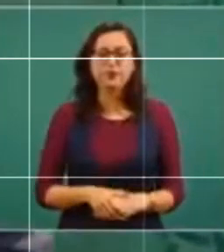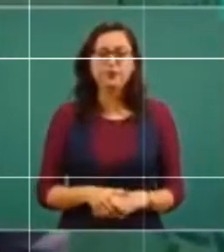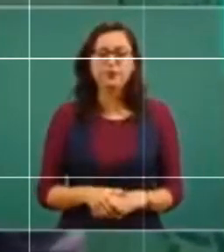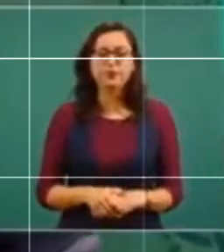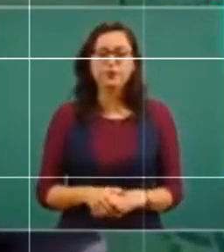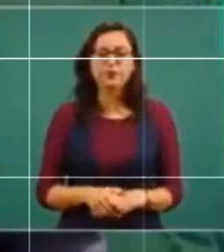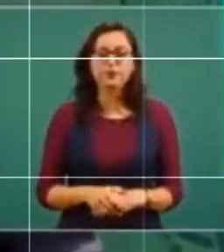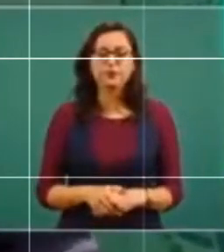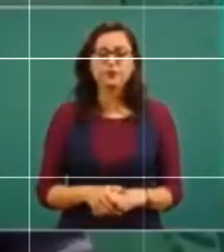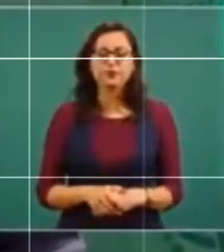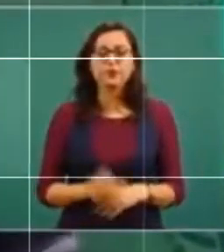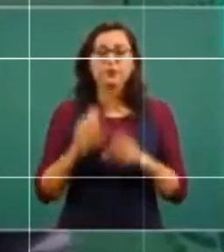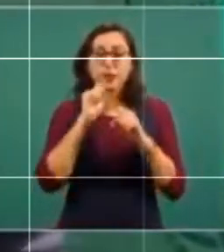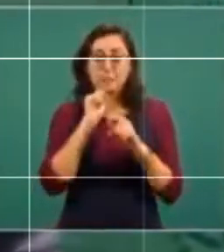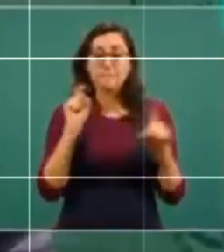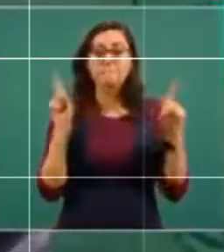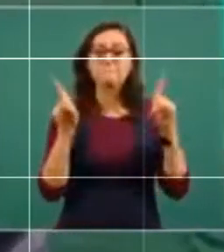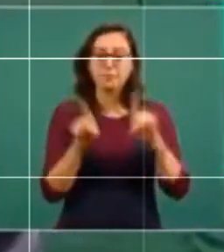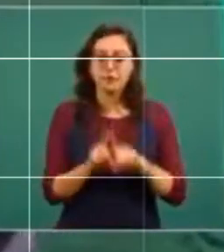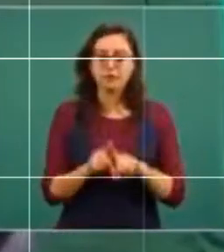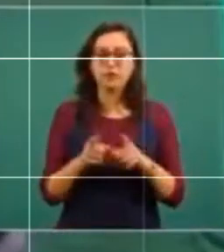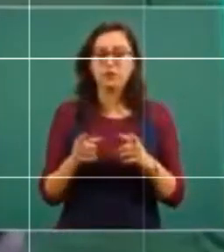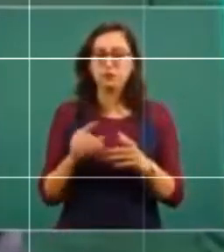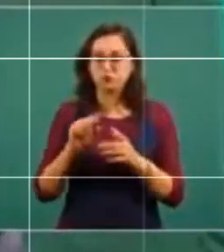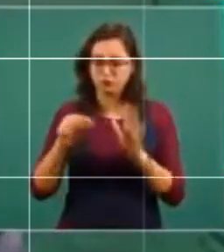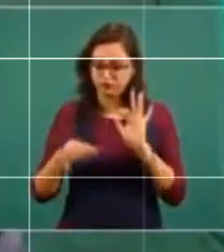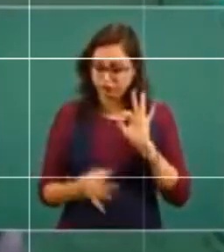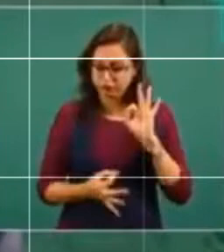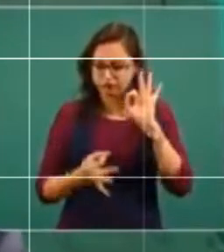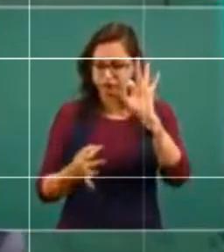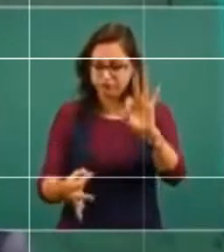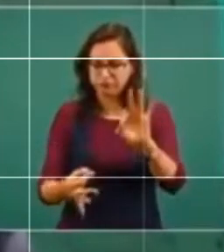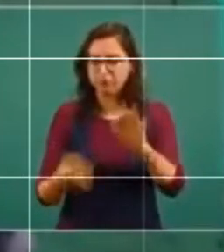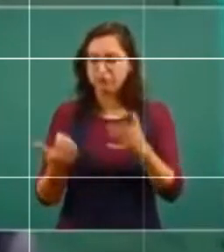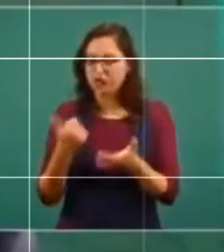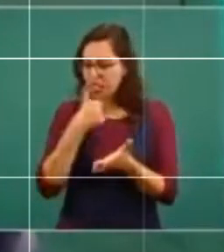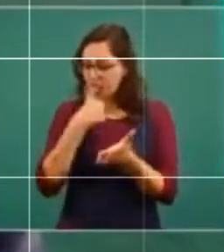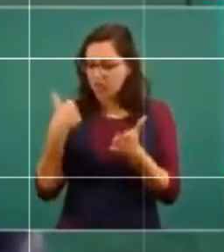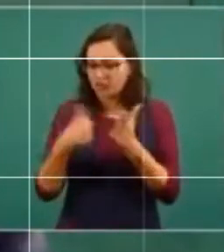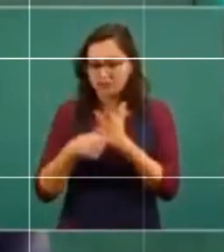la nota diplomática que enviamos al gobierno de Estados Unidos,